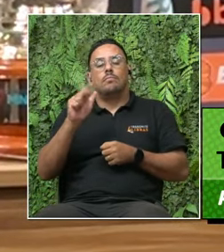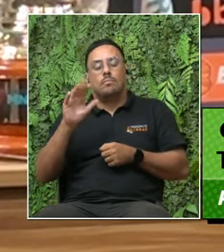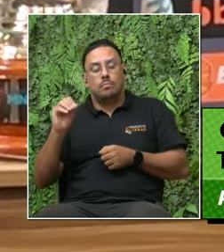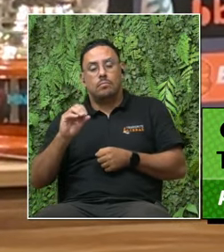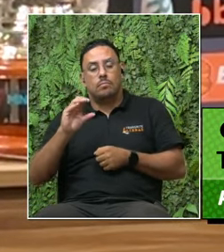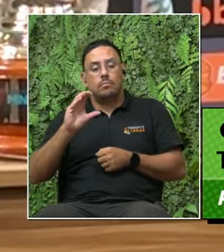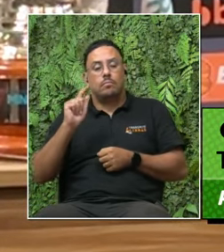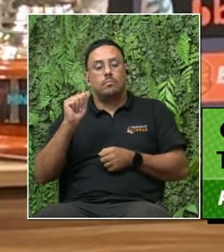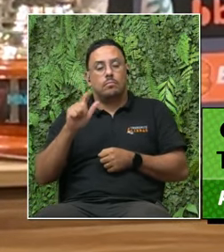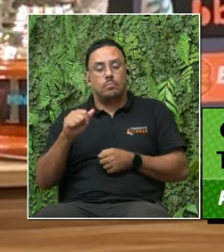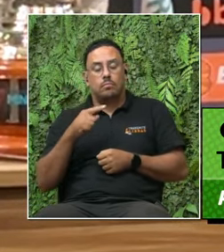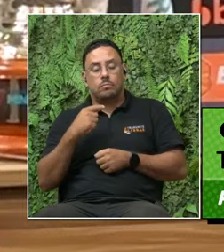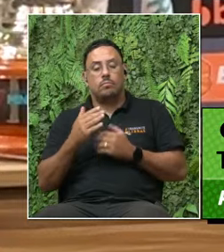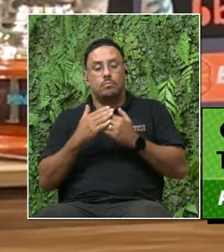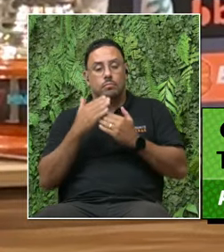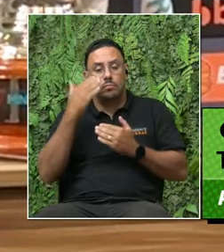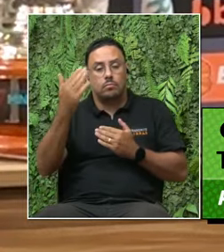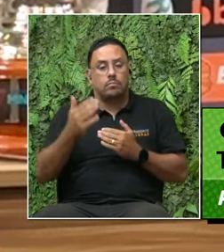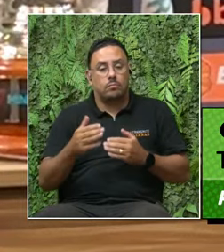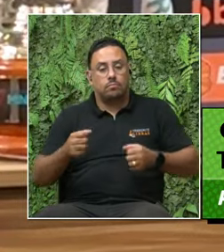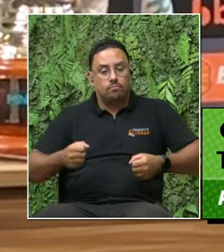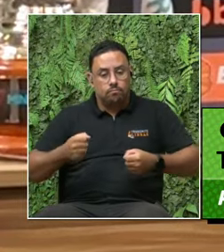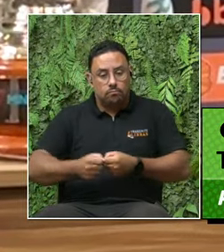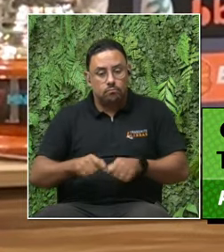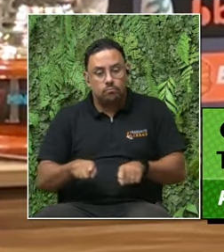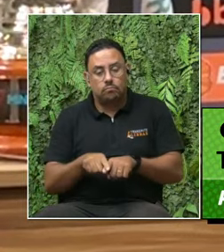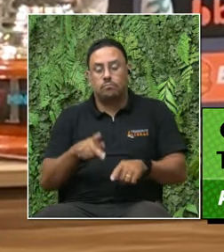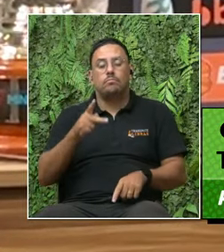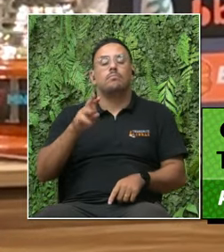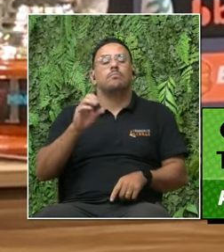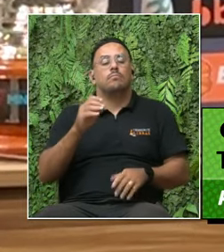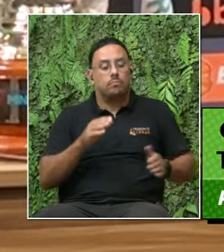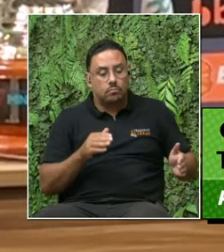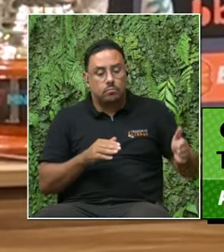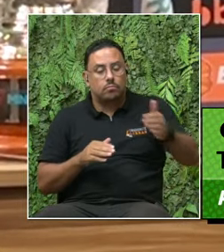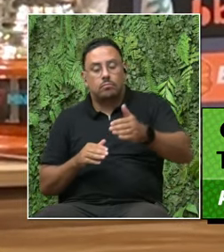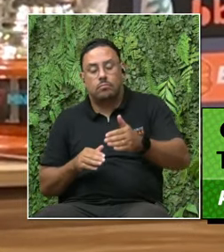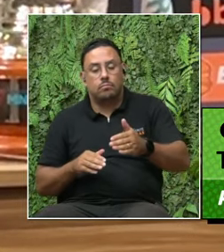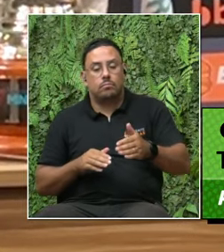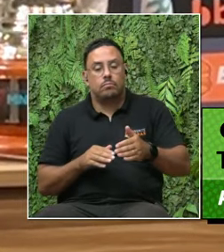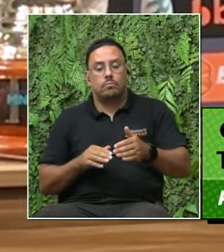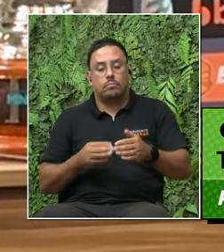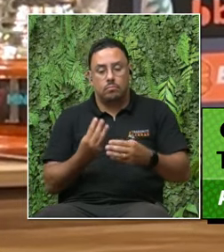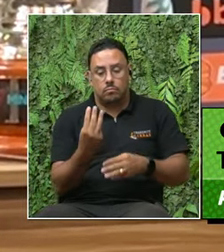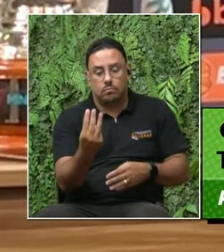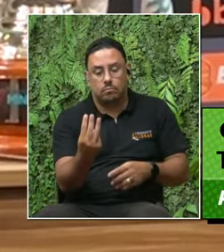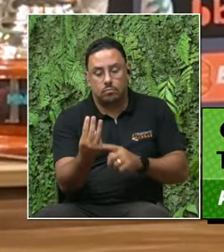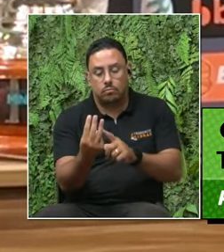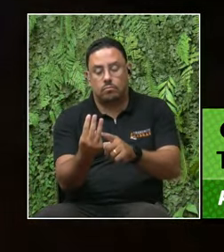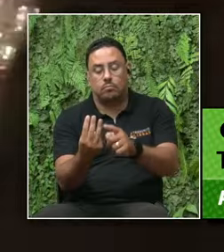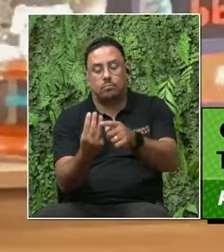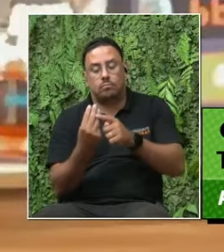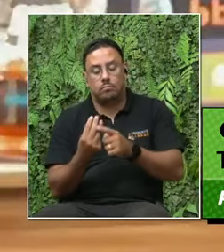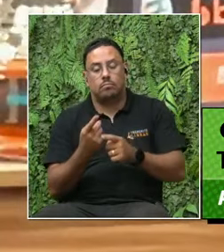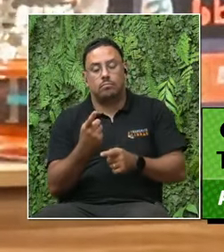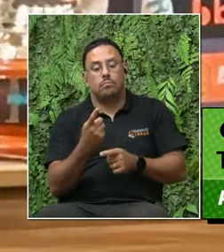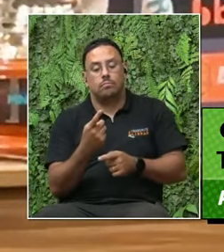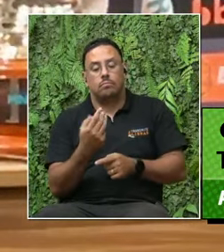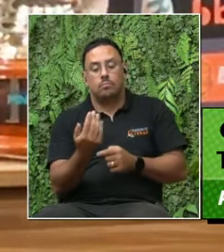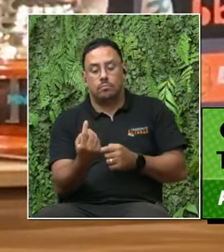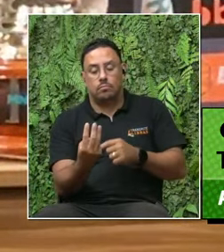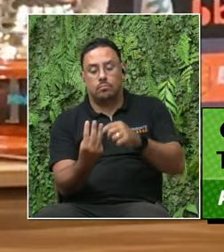Franco arri conul Paul para Su l de TR era